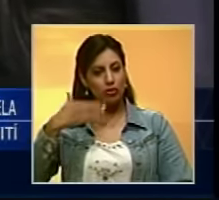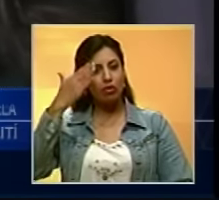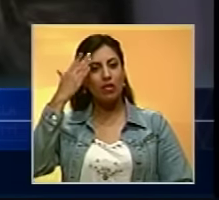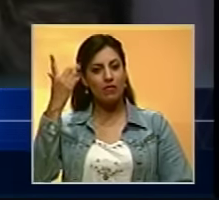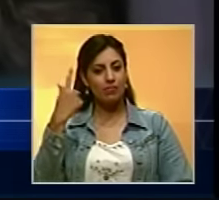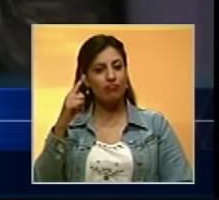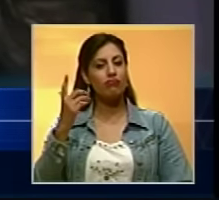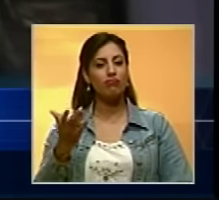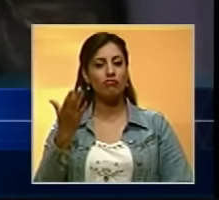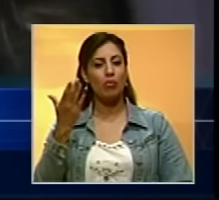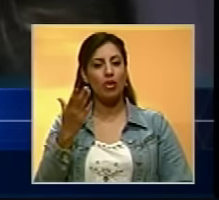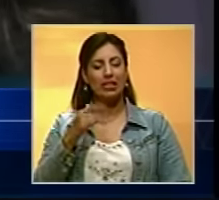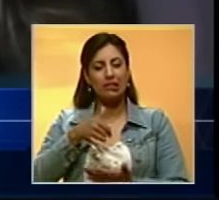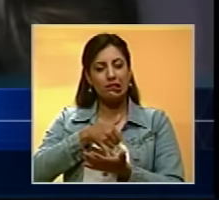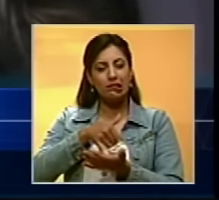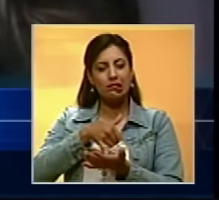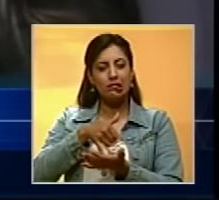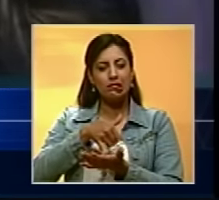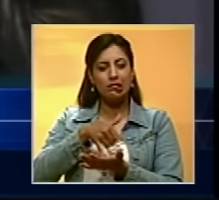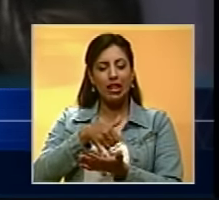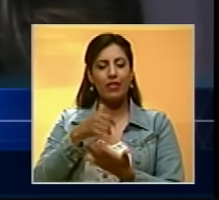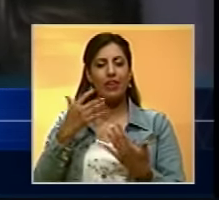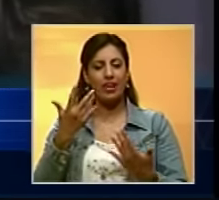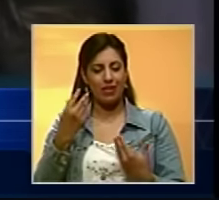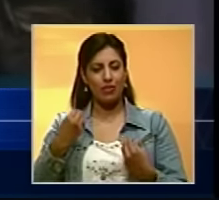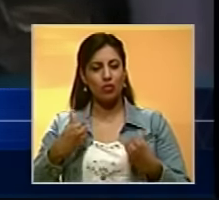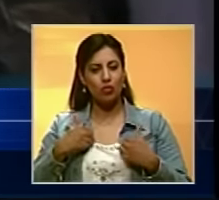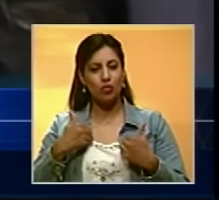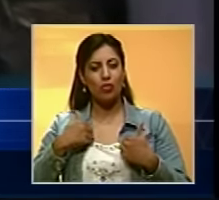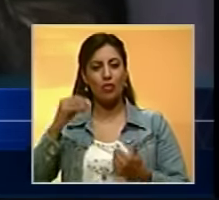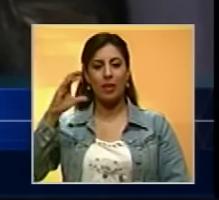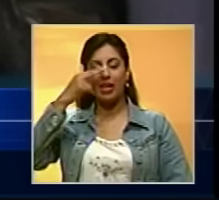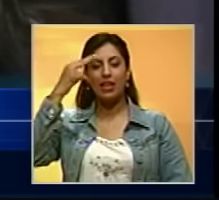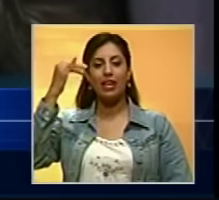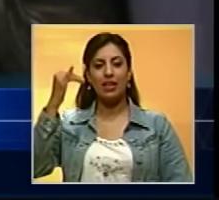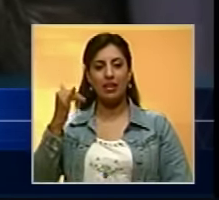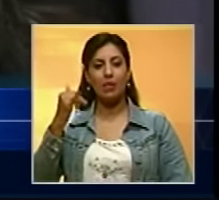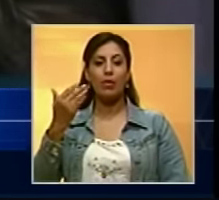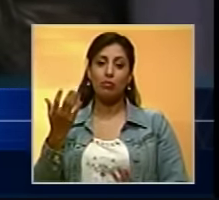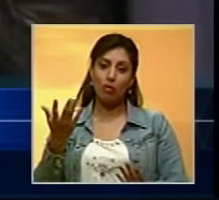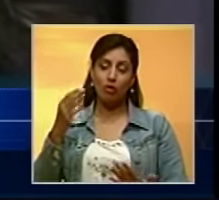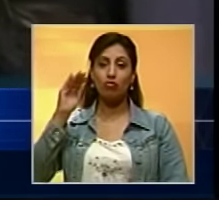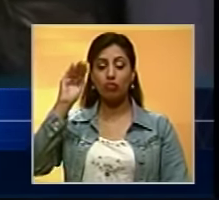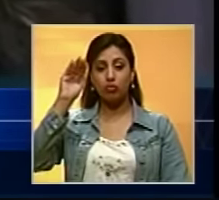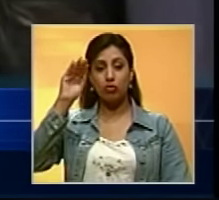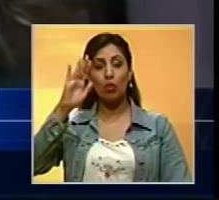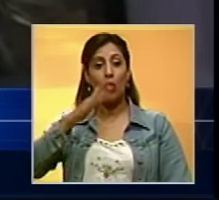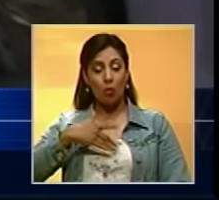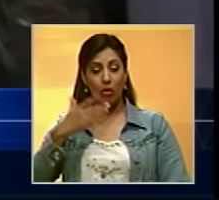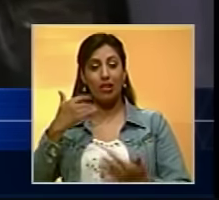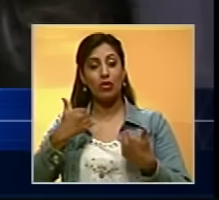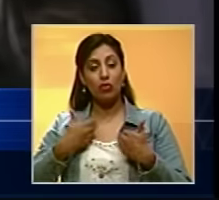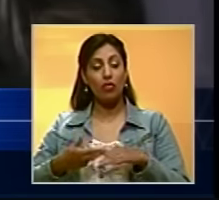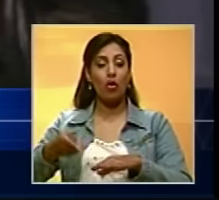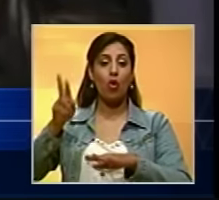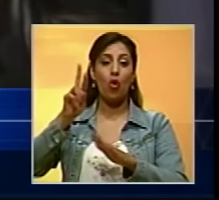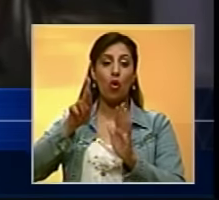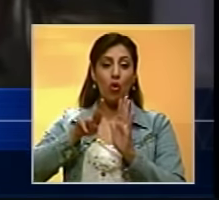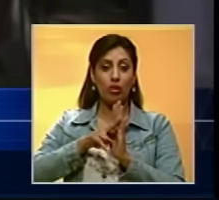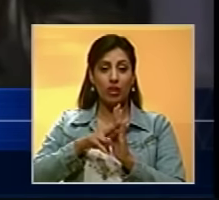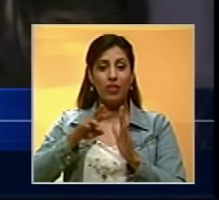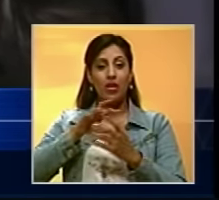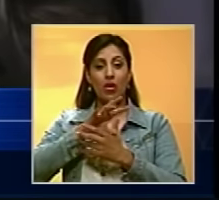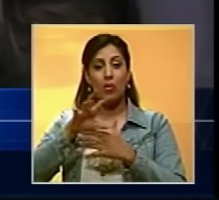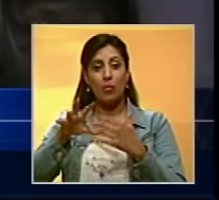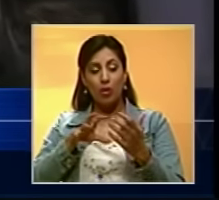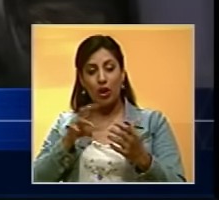hay importantes vulnerabilidades que vive este país y que bueno en un futuro puede ser víctima nuevamente de los